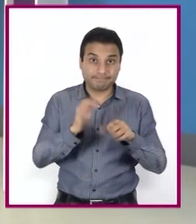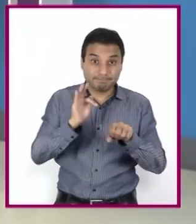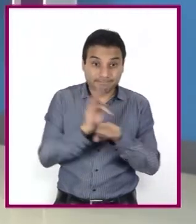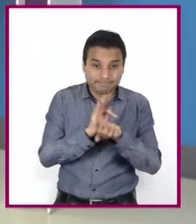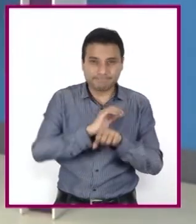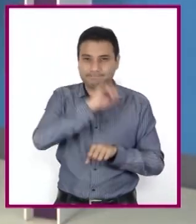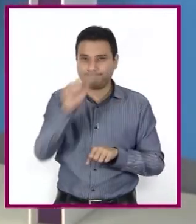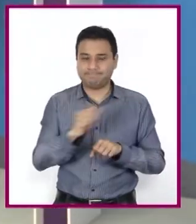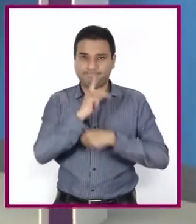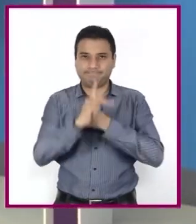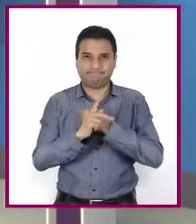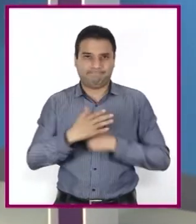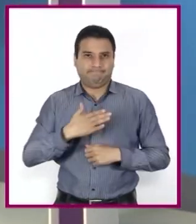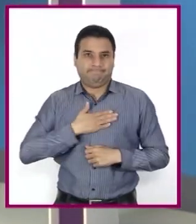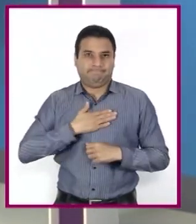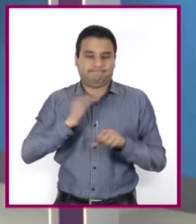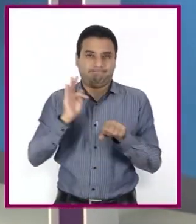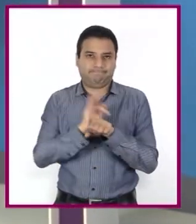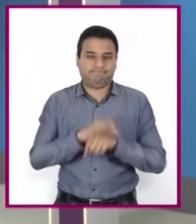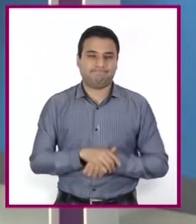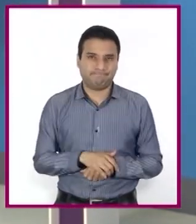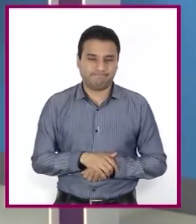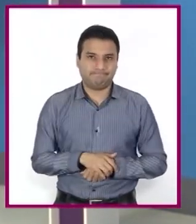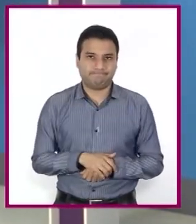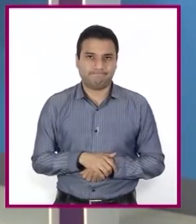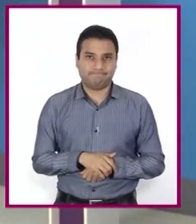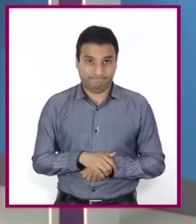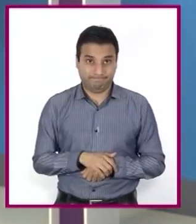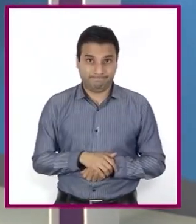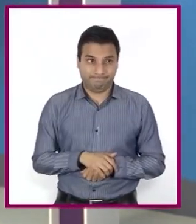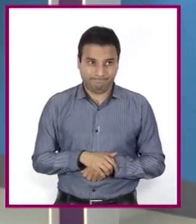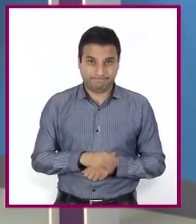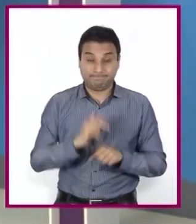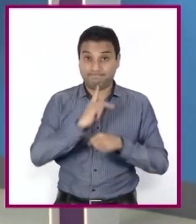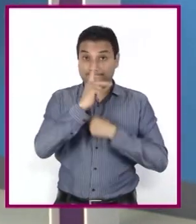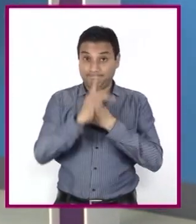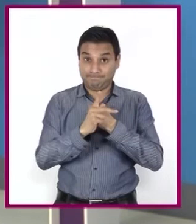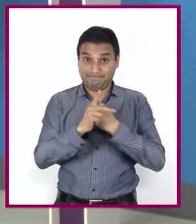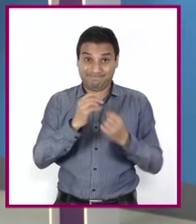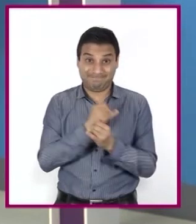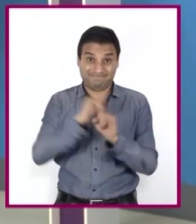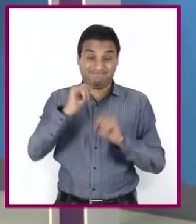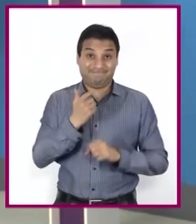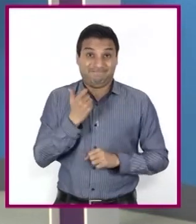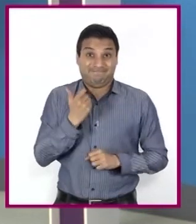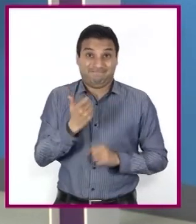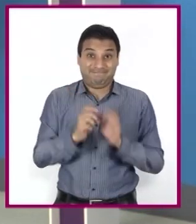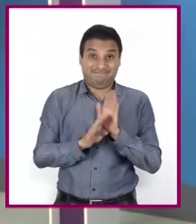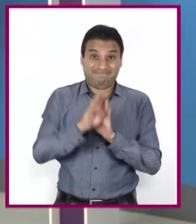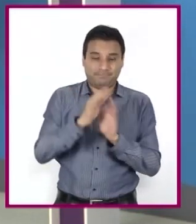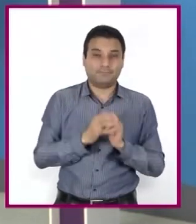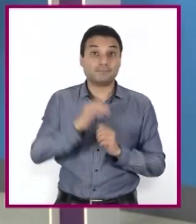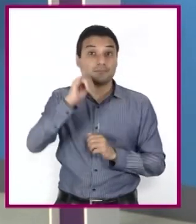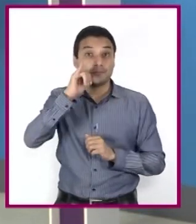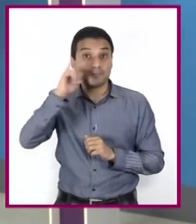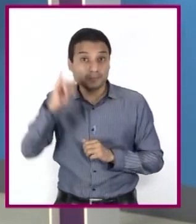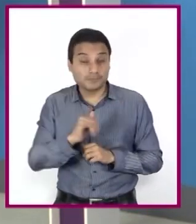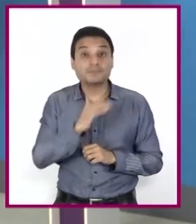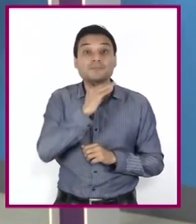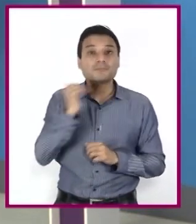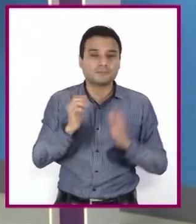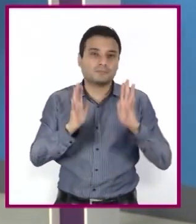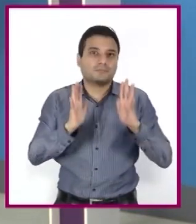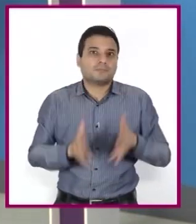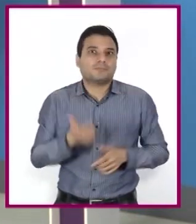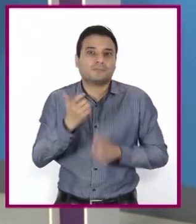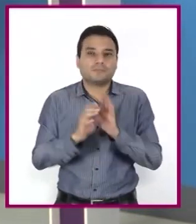el imperialismo en el caso de Japón. La nueva independencia económica que había logrado alcanzar Italia y sobre todo Alemania